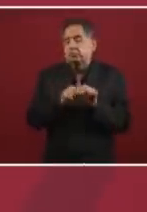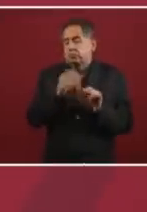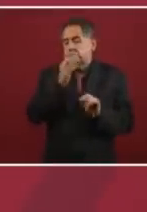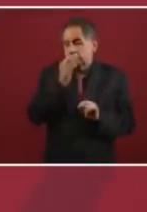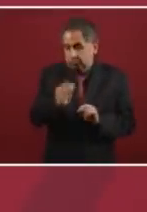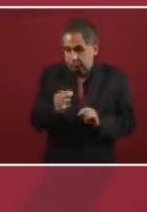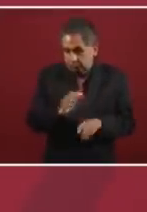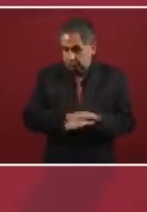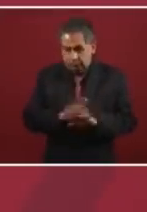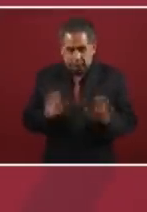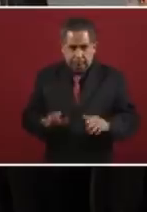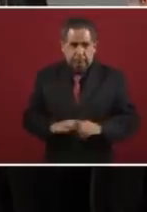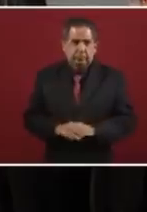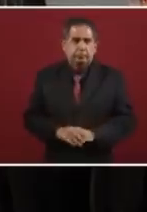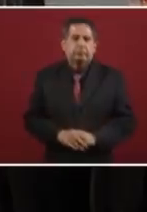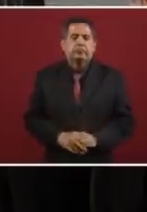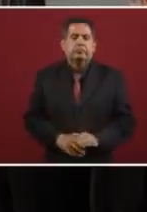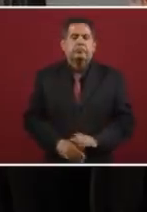comentarles